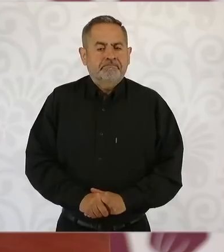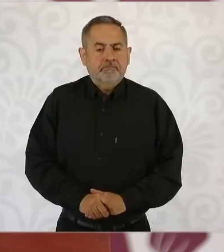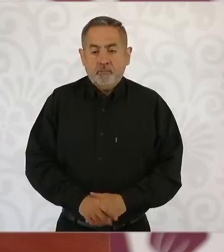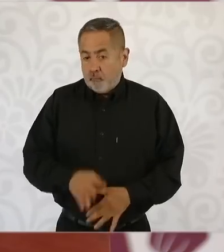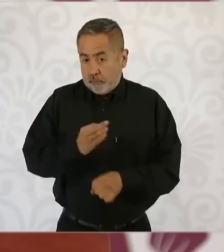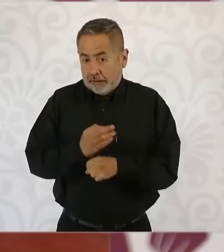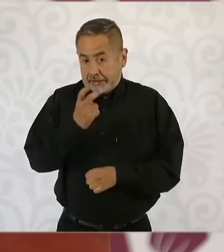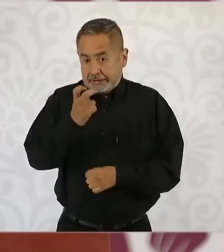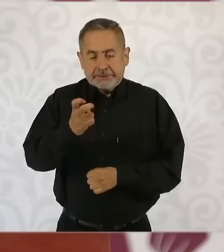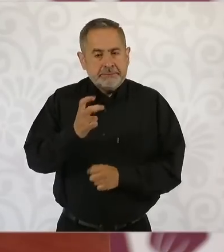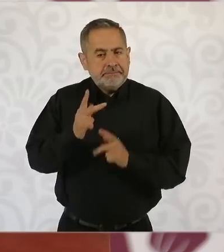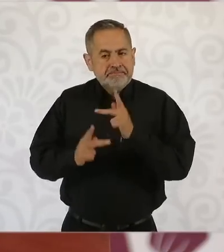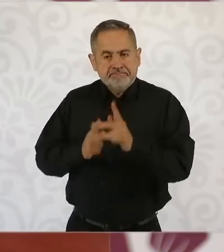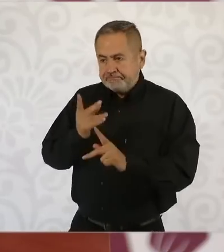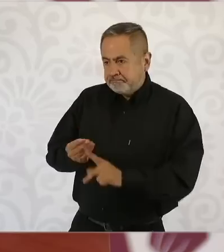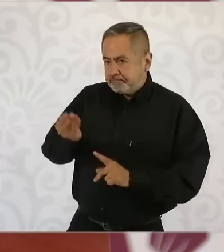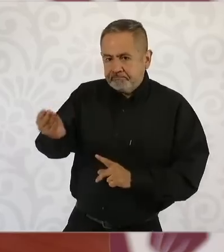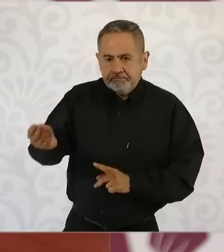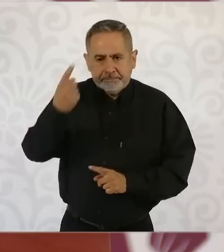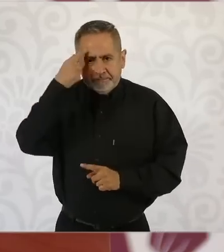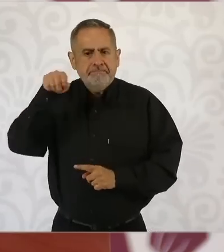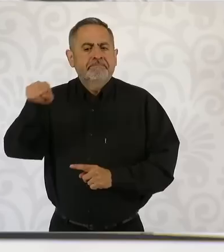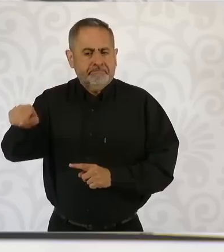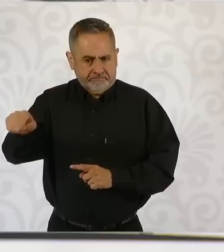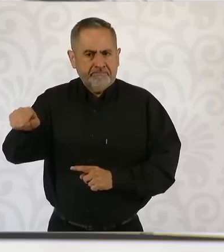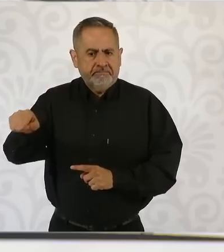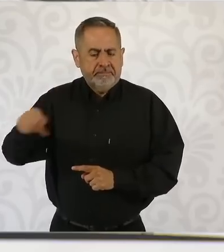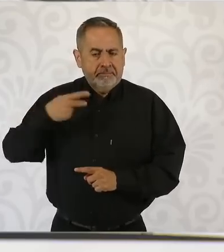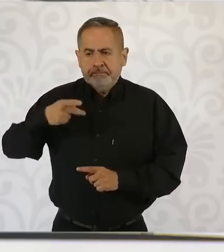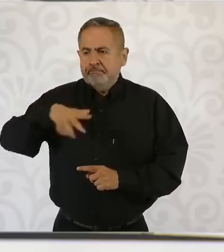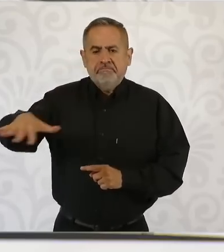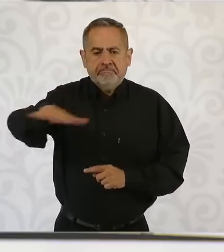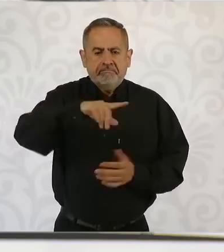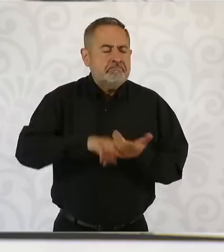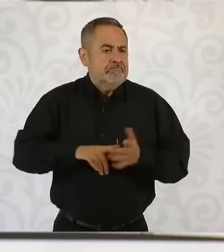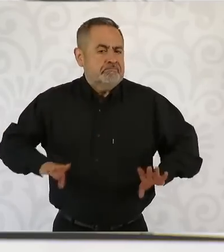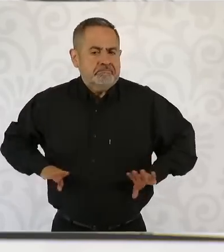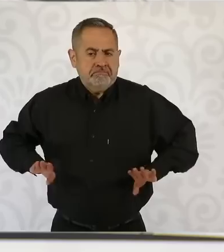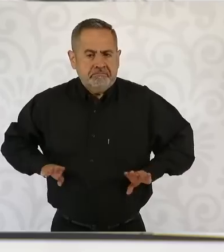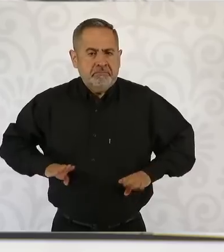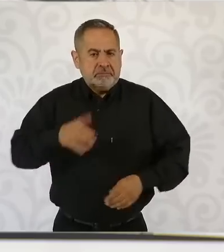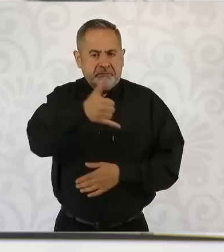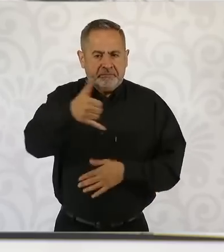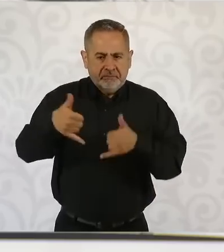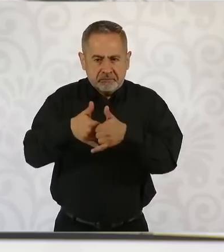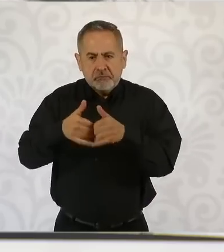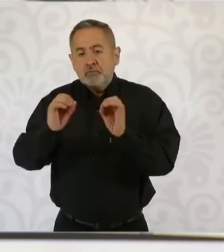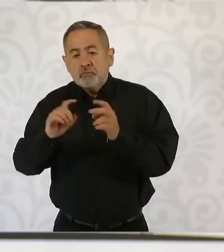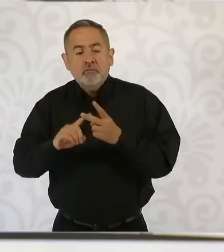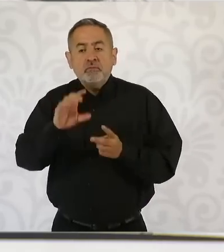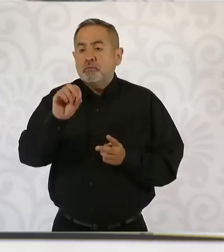Y ese sería el crédito que se le daría directamente a los beneficiarios del Infonavit o a los beneficiarios de la